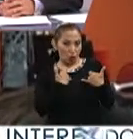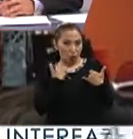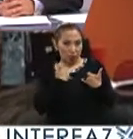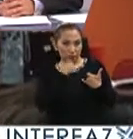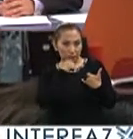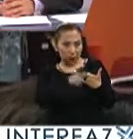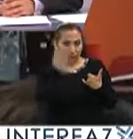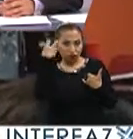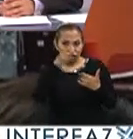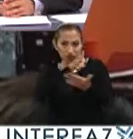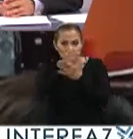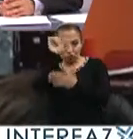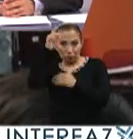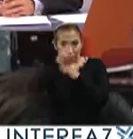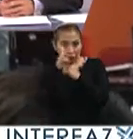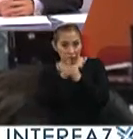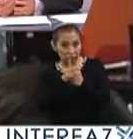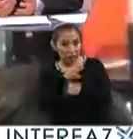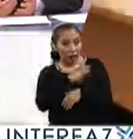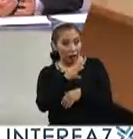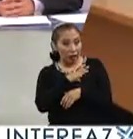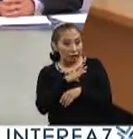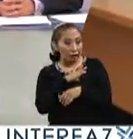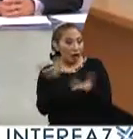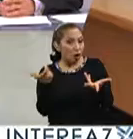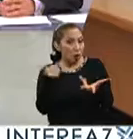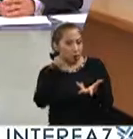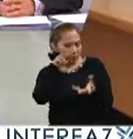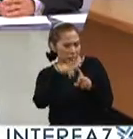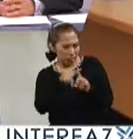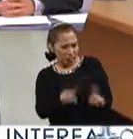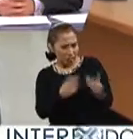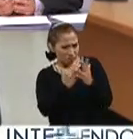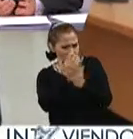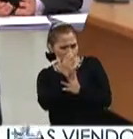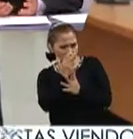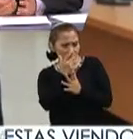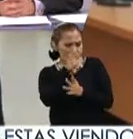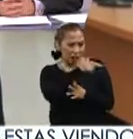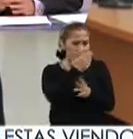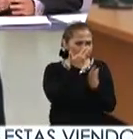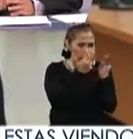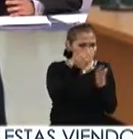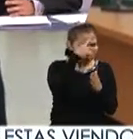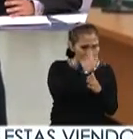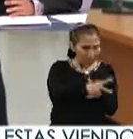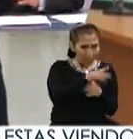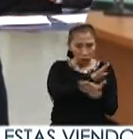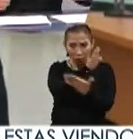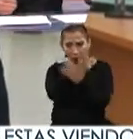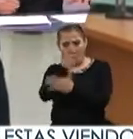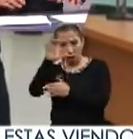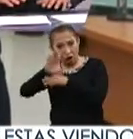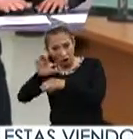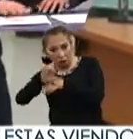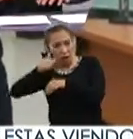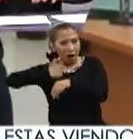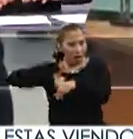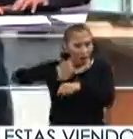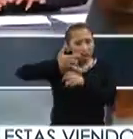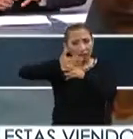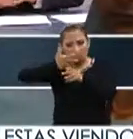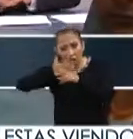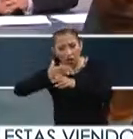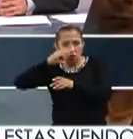jóvenes que también han viajado a otros países, pues son marcadas las diferencias de estar estudiando en México y cuando viajan a Colombia, a Canadá, a